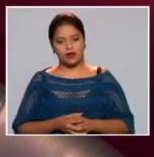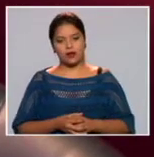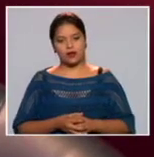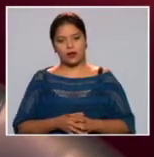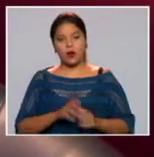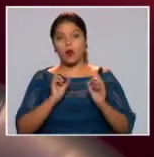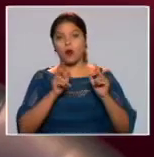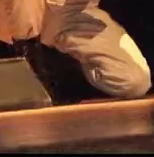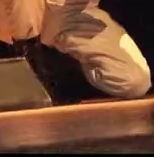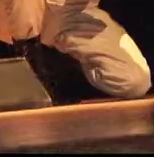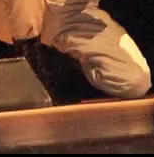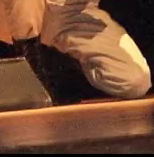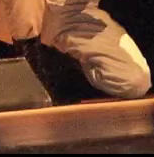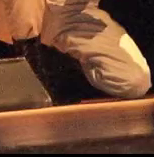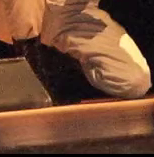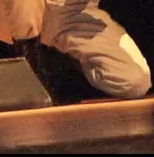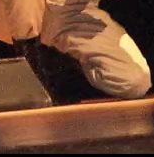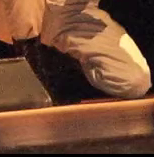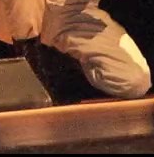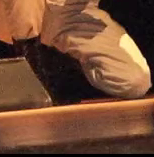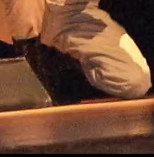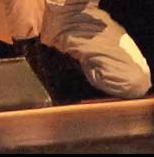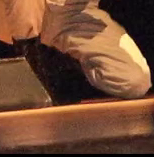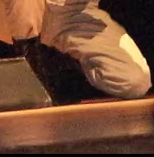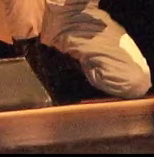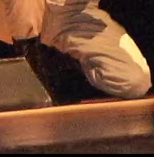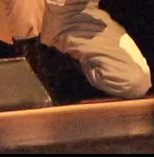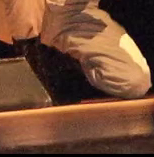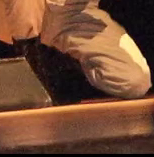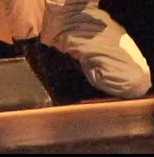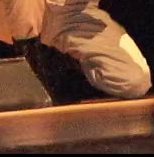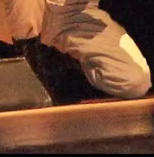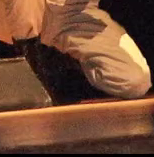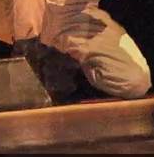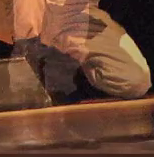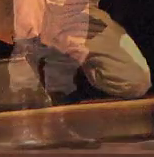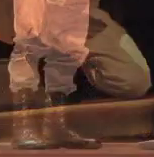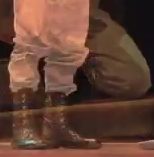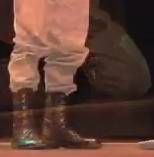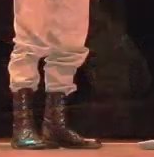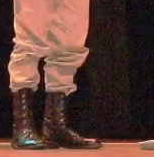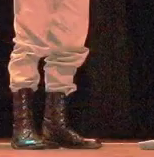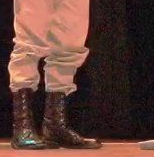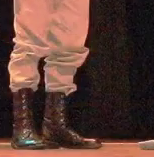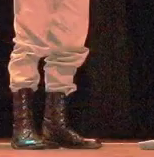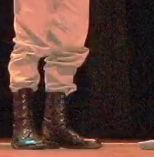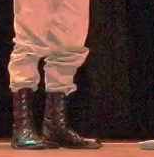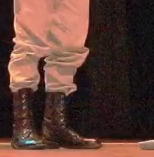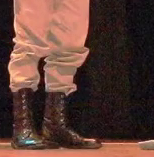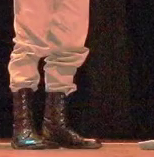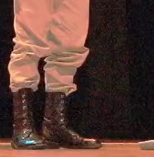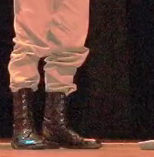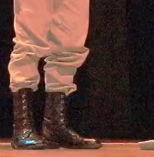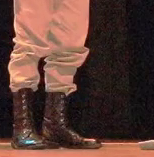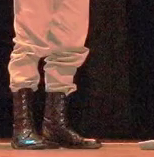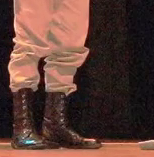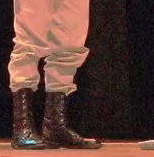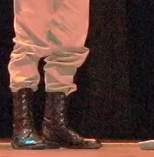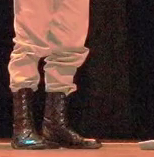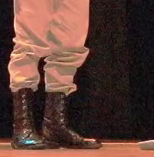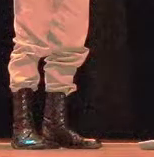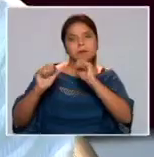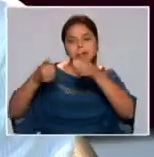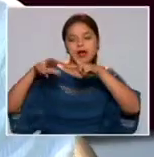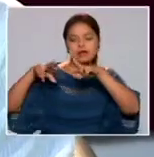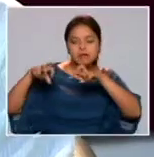surge en el 97 eh nos reunimos un grupo de amigos con el interés de empezar a investigar